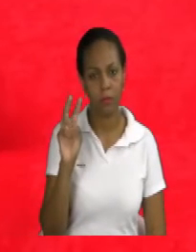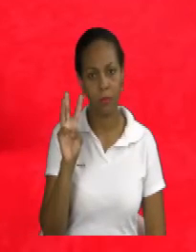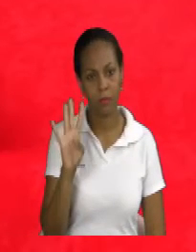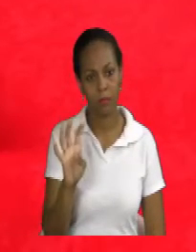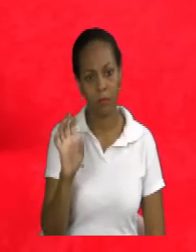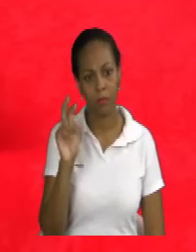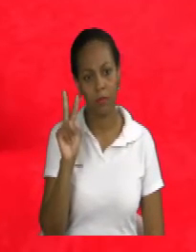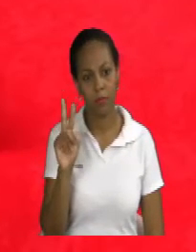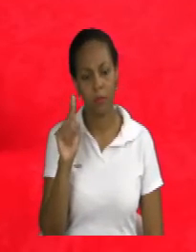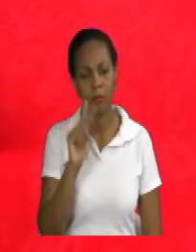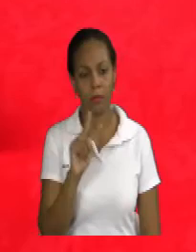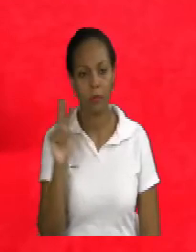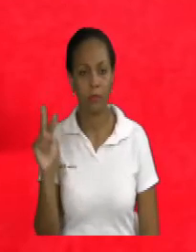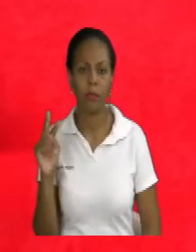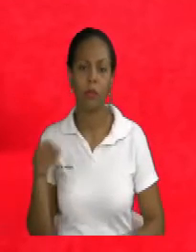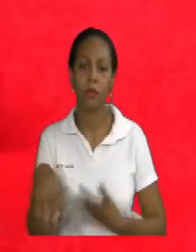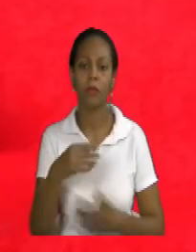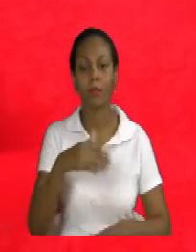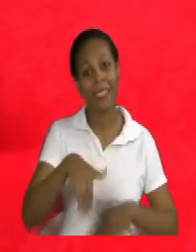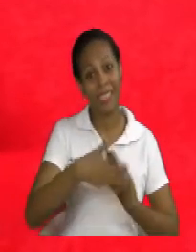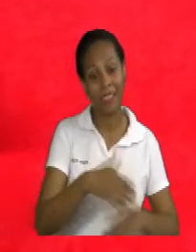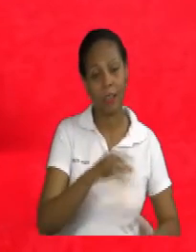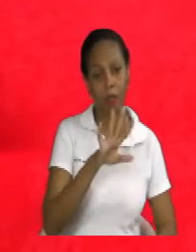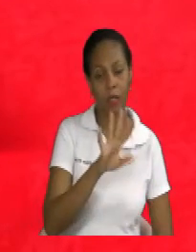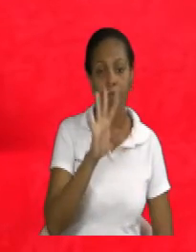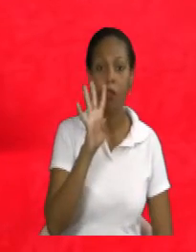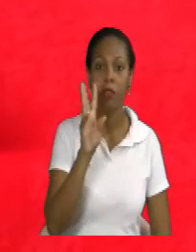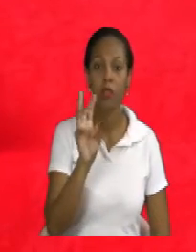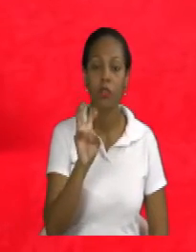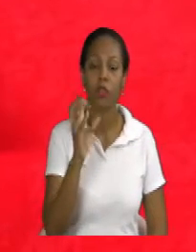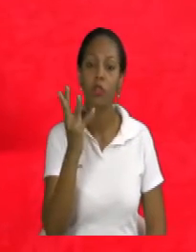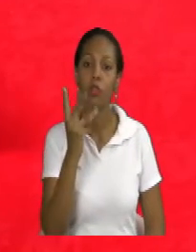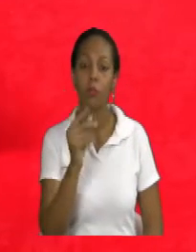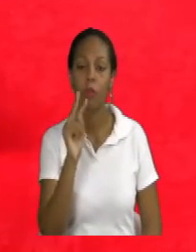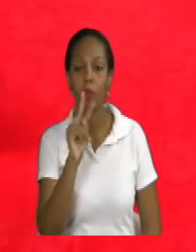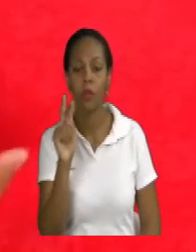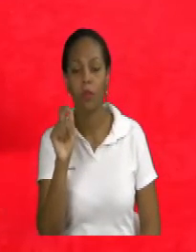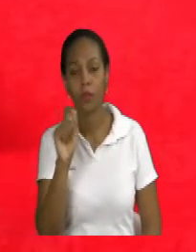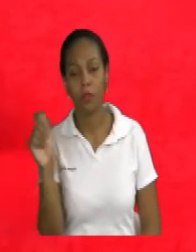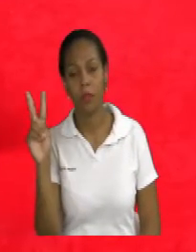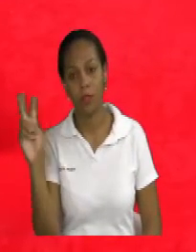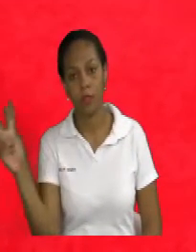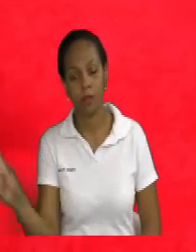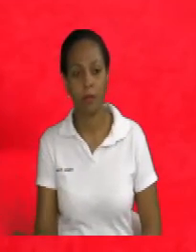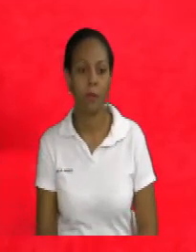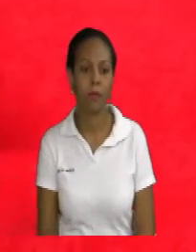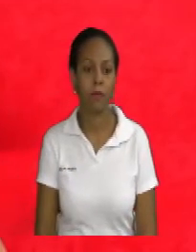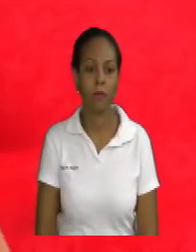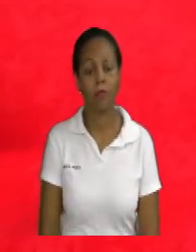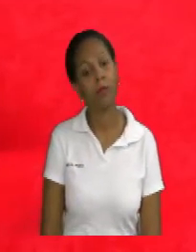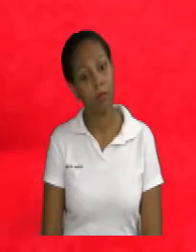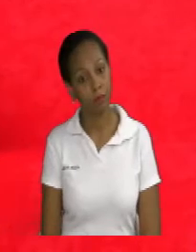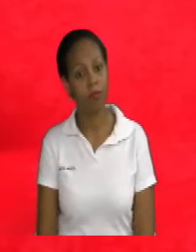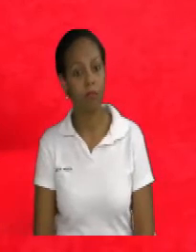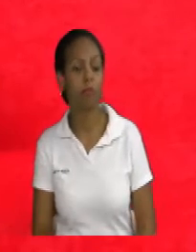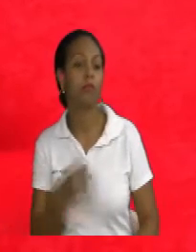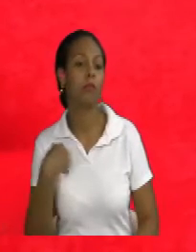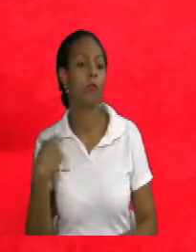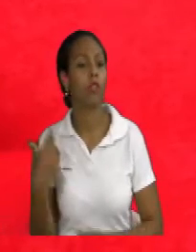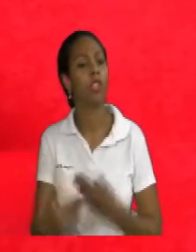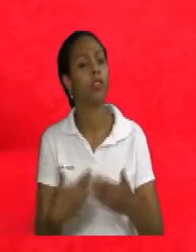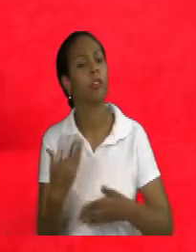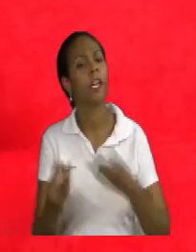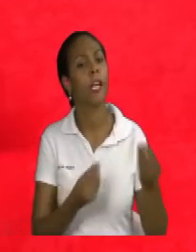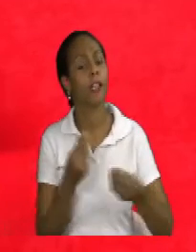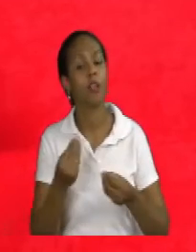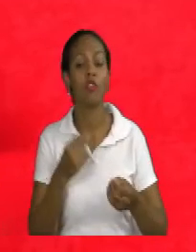602-9222 y la dirección es calle 48, número 2277, tercer piso. El procedimiento para hacer la inscripción es llamar, dar